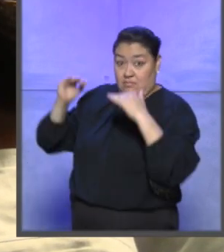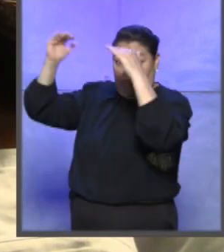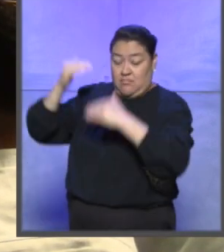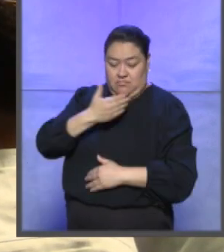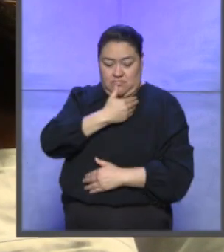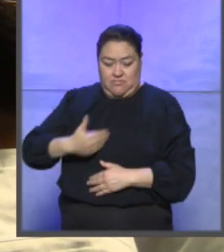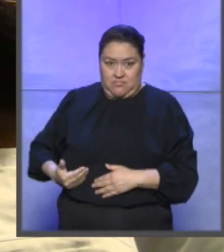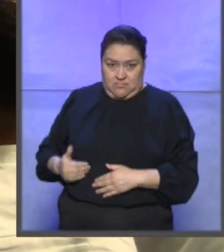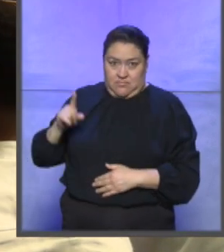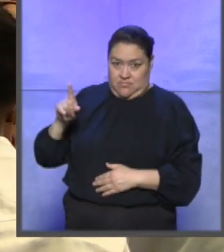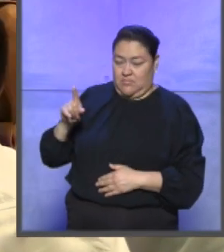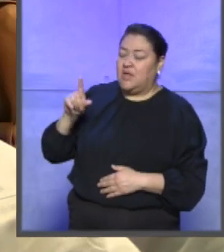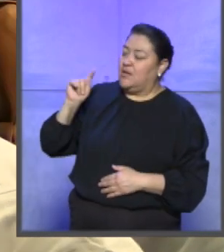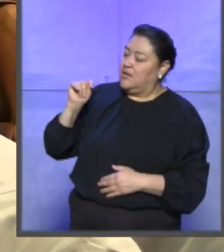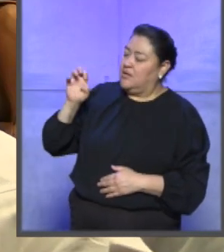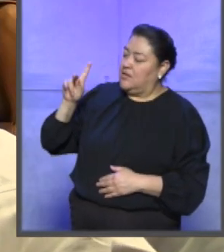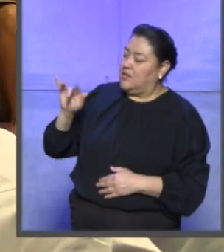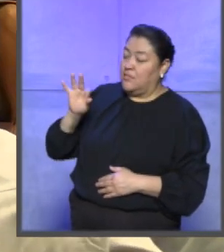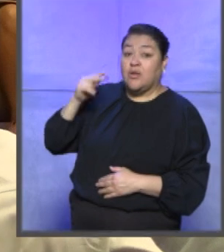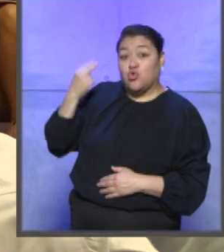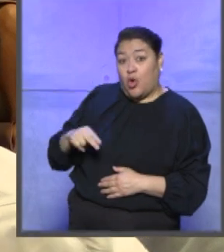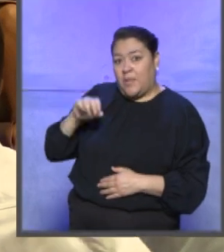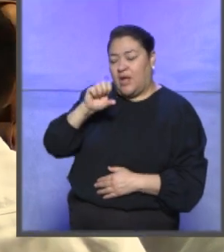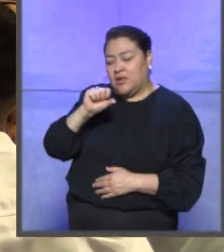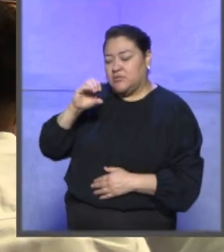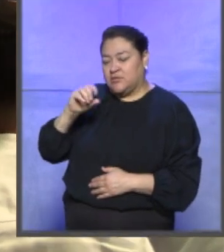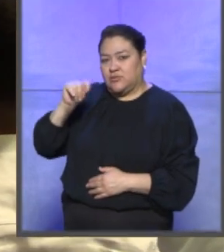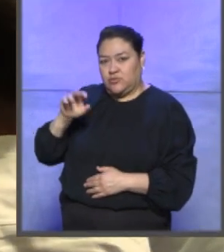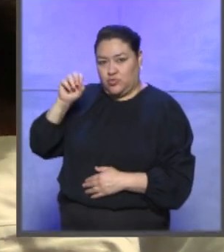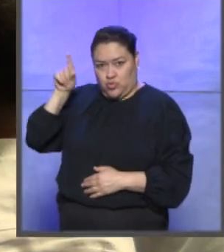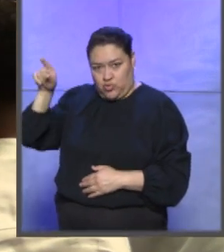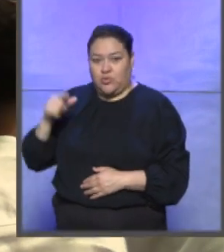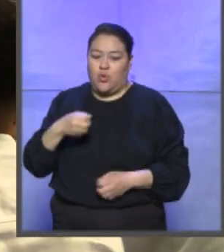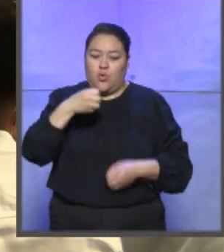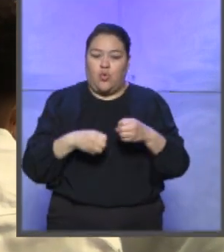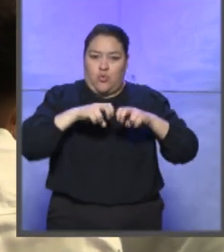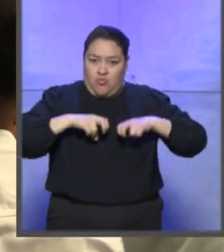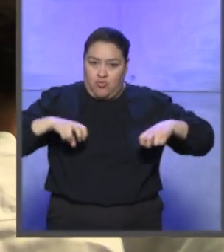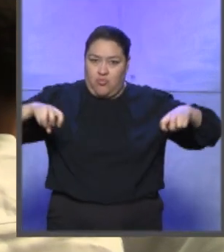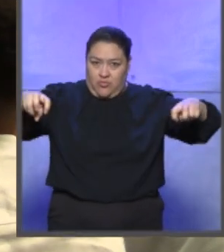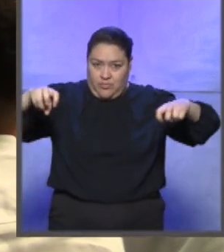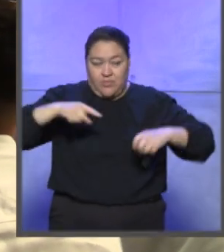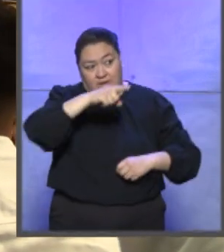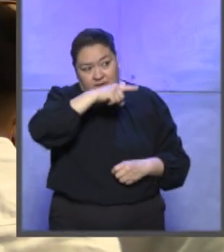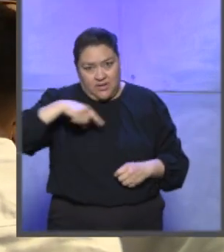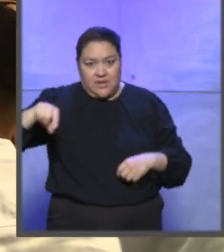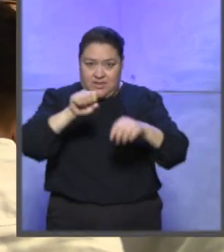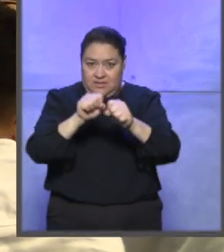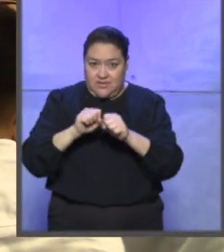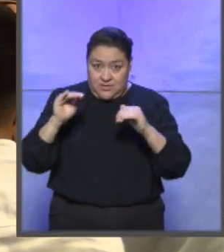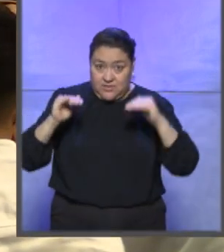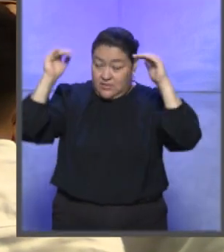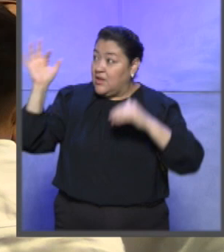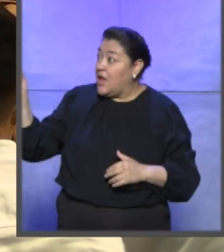magistrada presidenta del Tribunal Electoral del Poder Judicial de la Federación, la maestra Mónica Lalín Soto Fregoso, así como de las magistraturas que integran el Pleno de